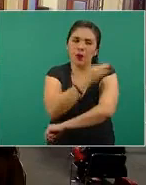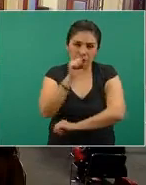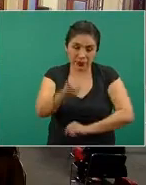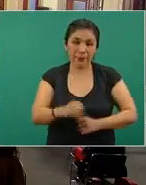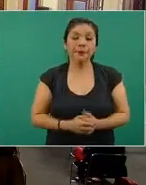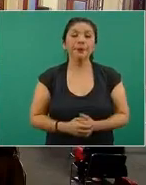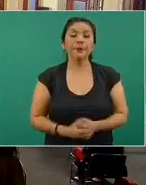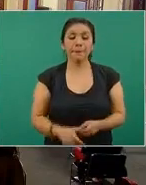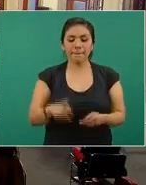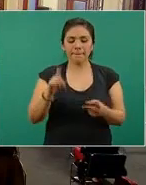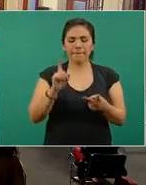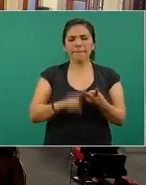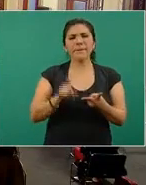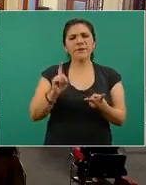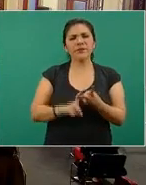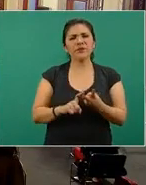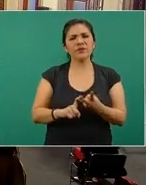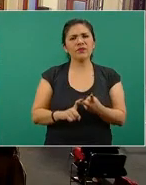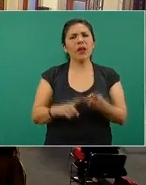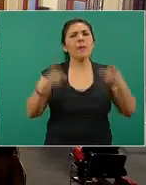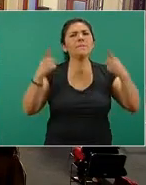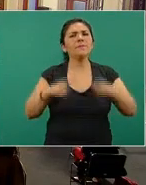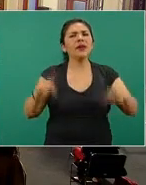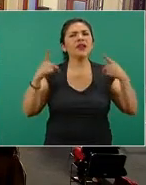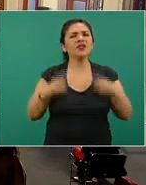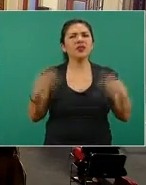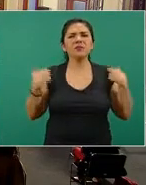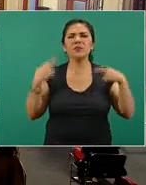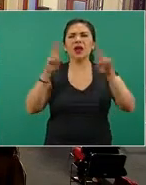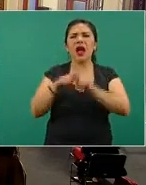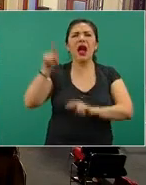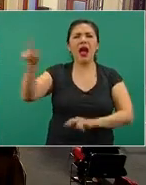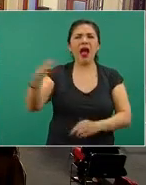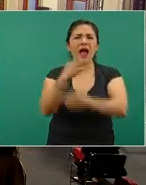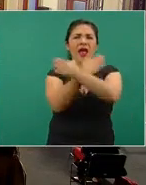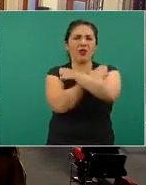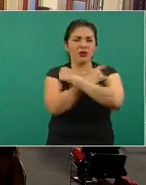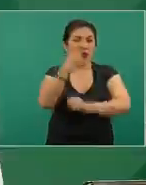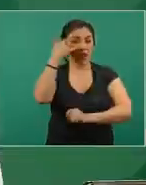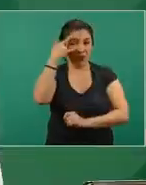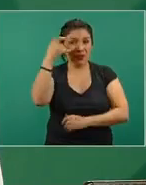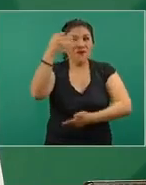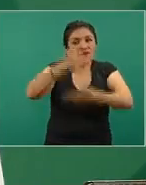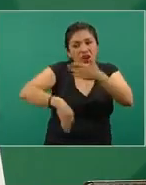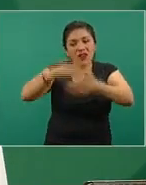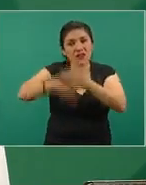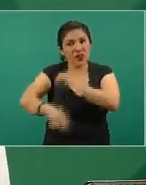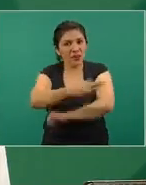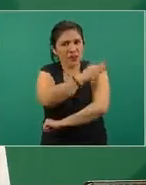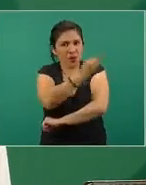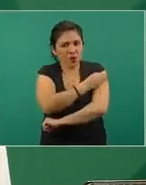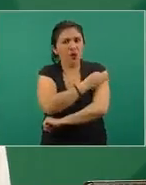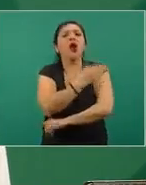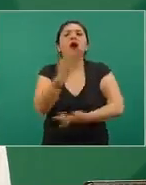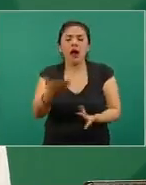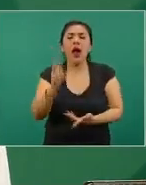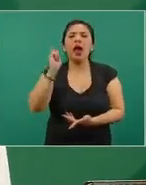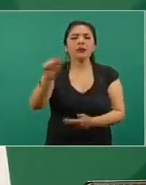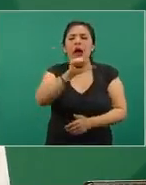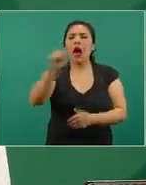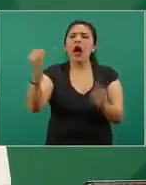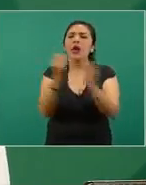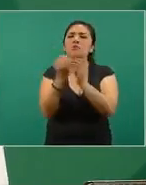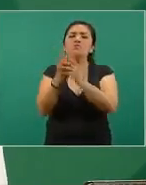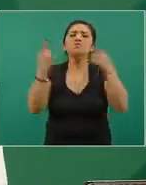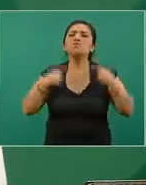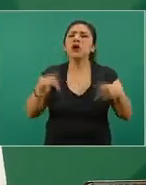Sobre la treintena de personas del sistema educativo en Campeche que no se han vacunado, son personas que en su momento